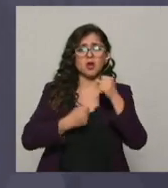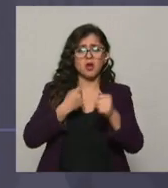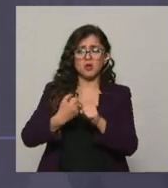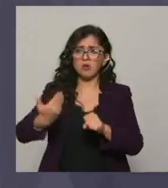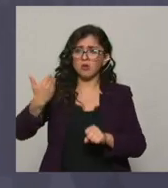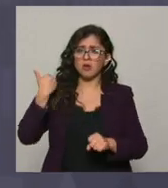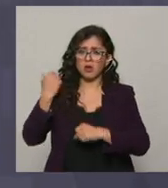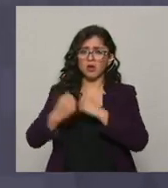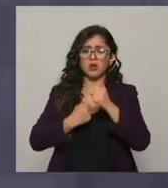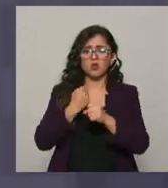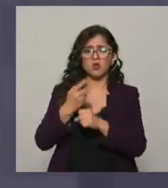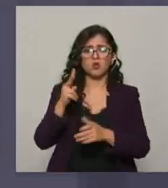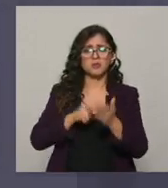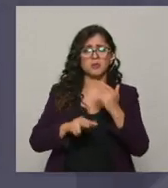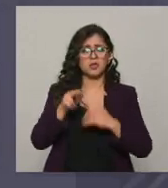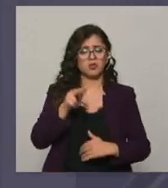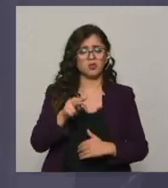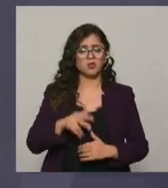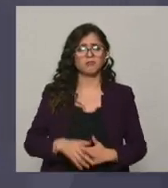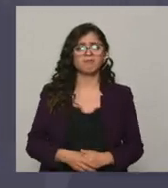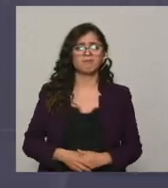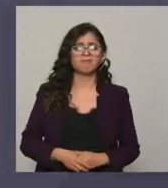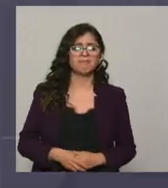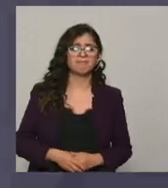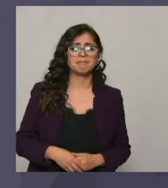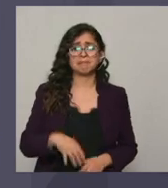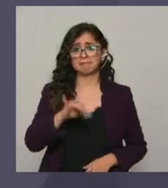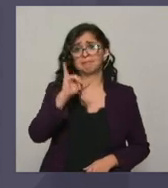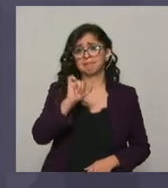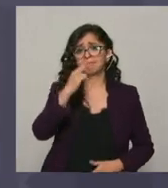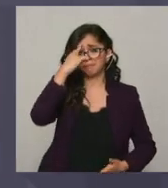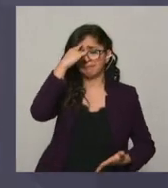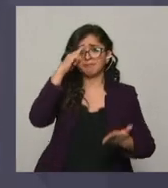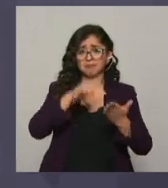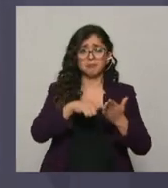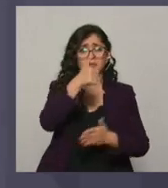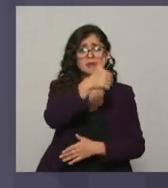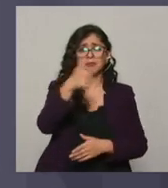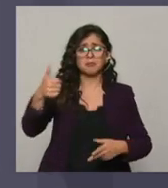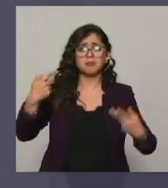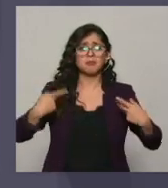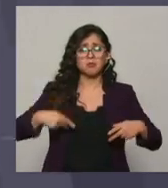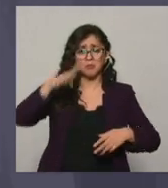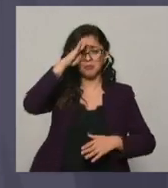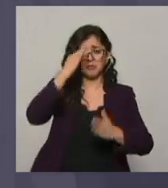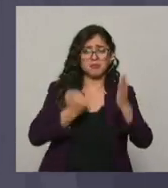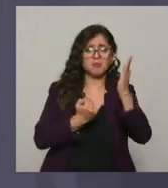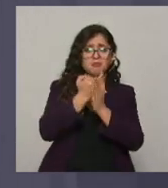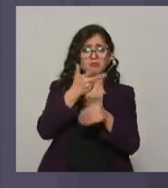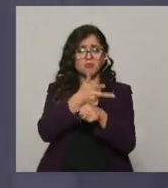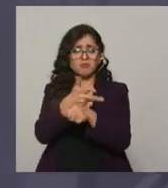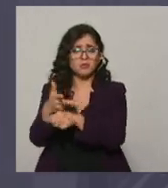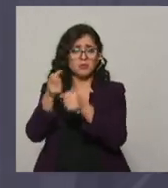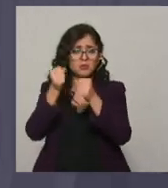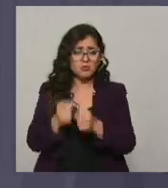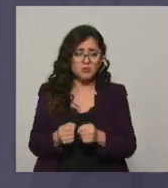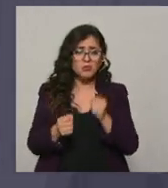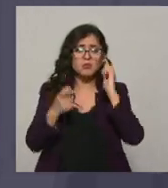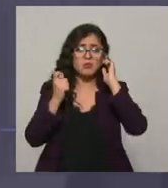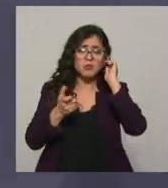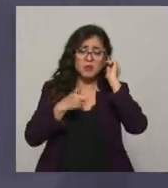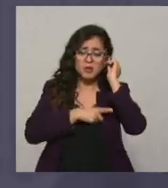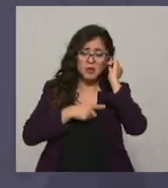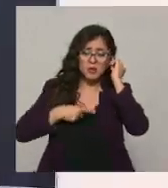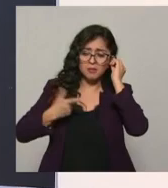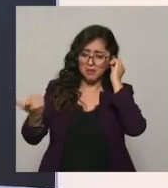2018. Te lo creo totalmente, porque también las personas instalan cámaras de seguridad, que es un costo. Se tiene que hacer un esfuerzo del salario